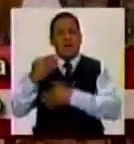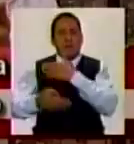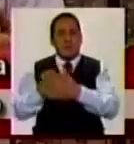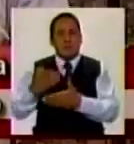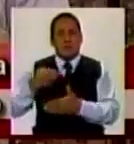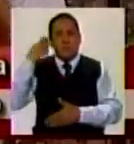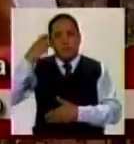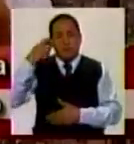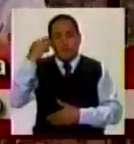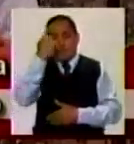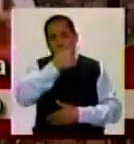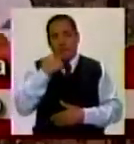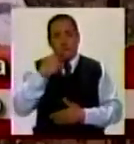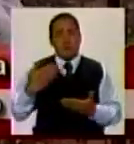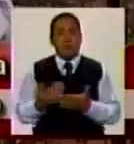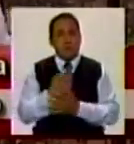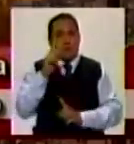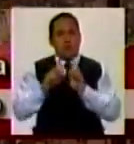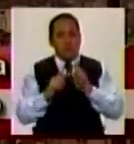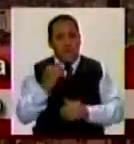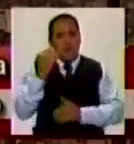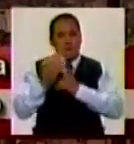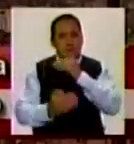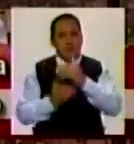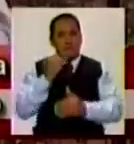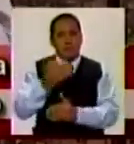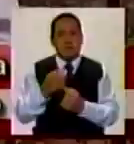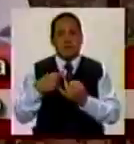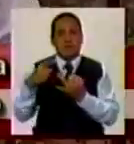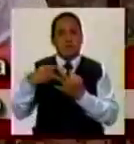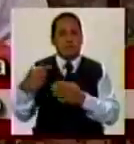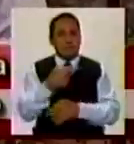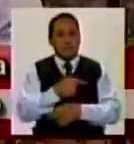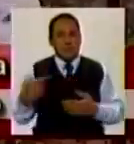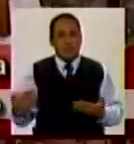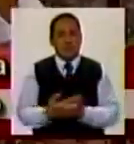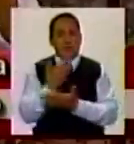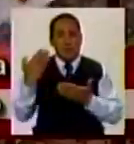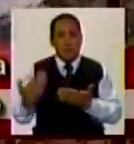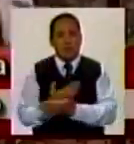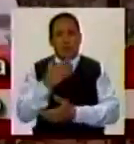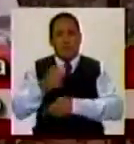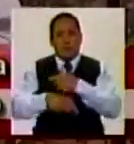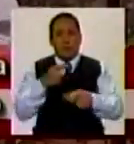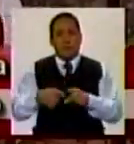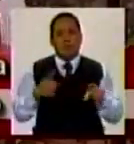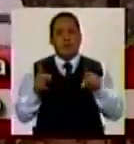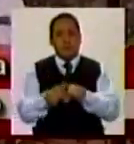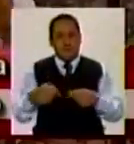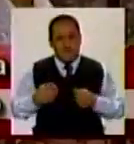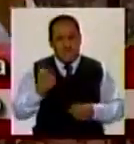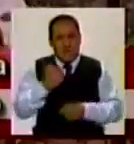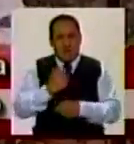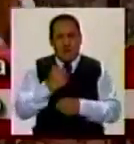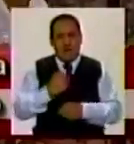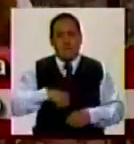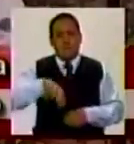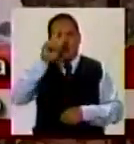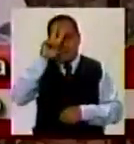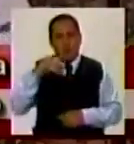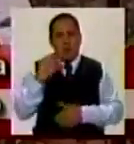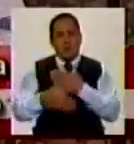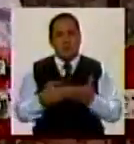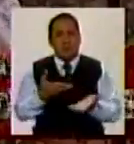caras nuevas. Hoy día han visto algunas y seguirán viendo en las próximas semanas caras nuevas. Gente que se ha jugado por el país, gente que tiene una voluntad de servicio